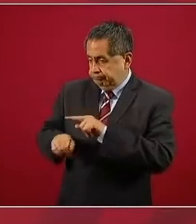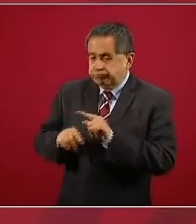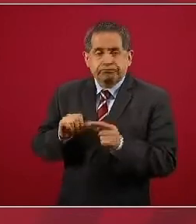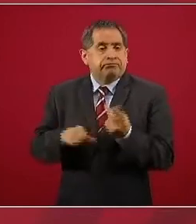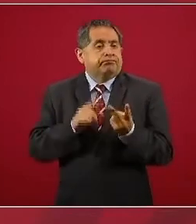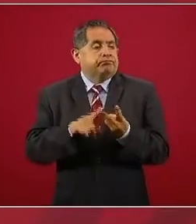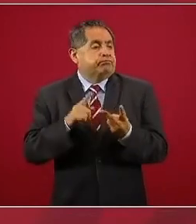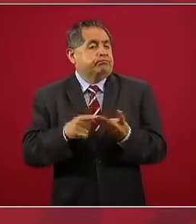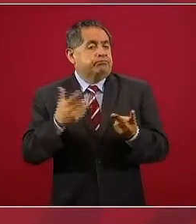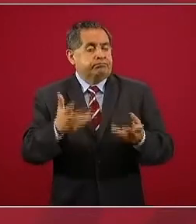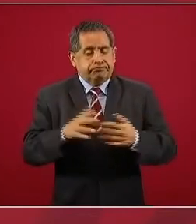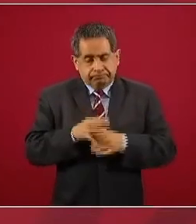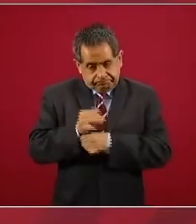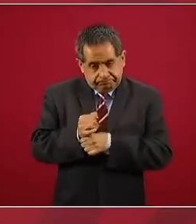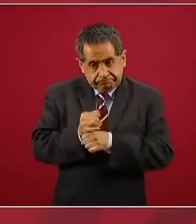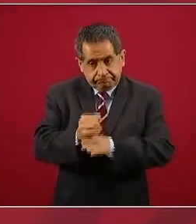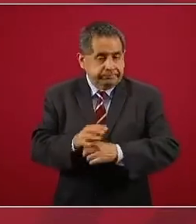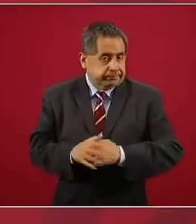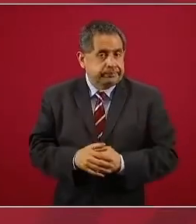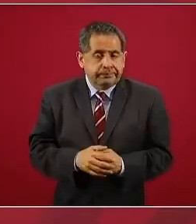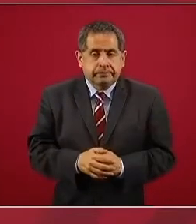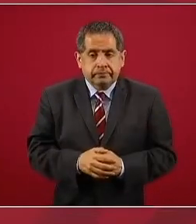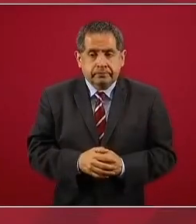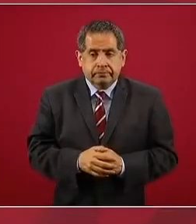Esto no es